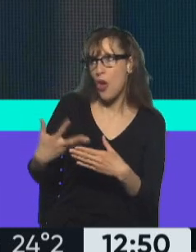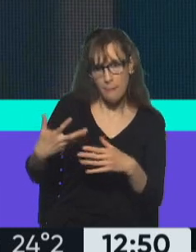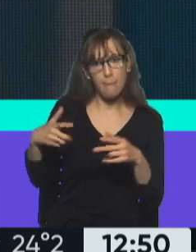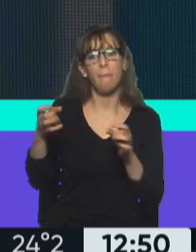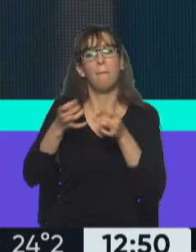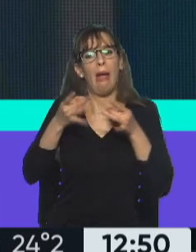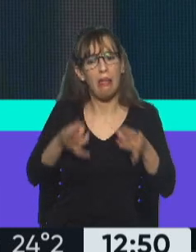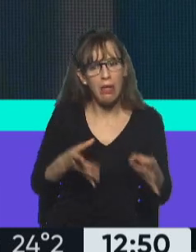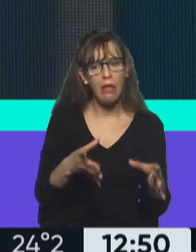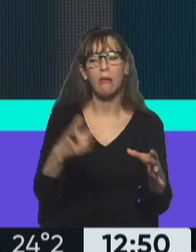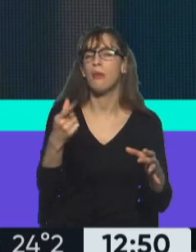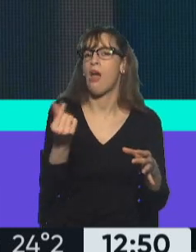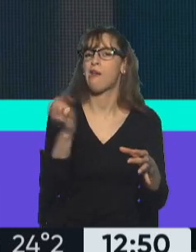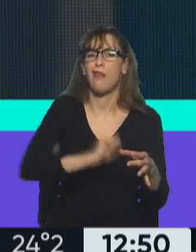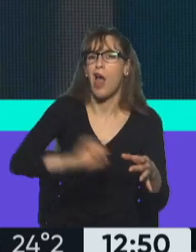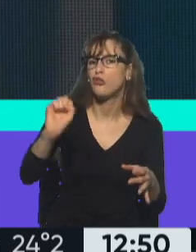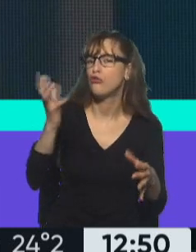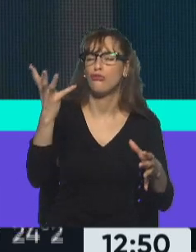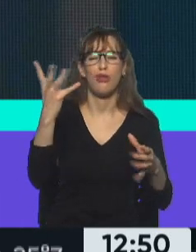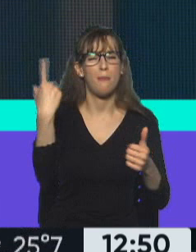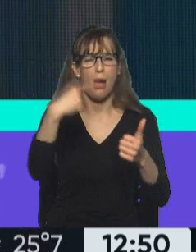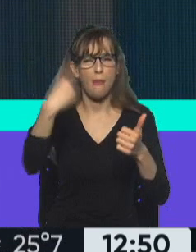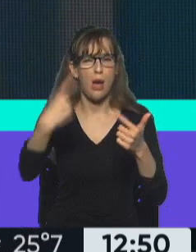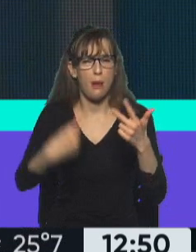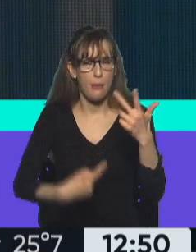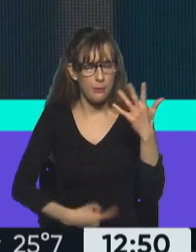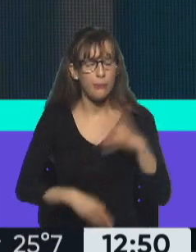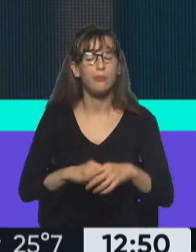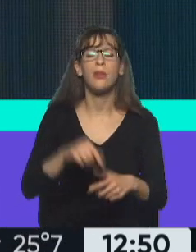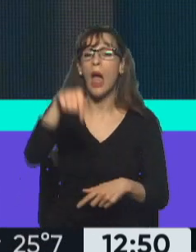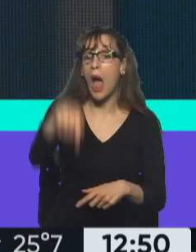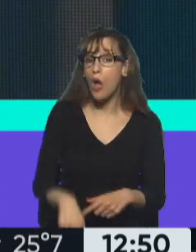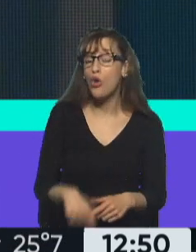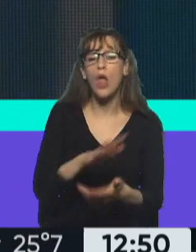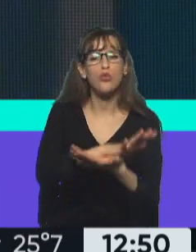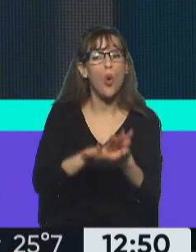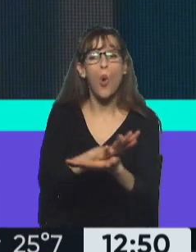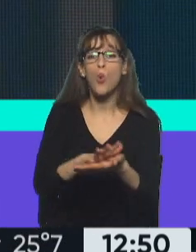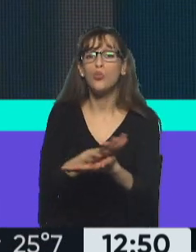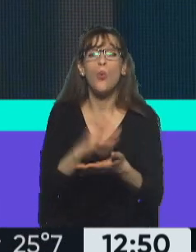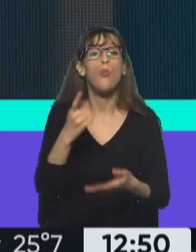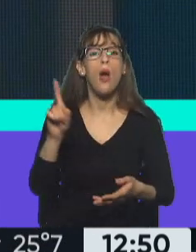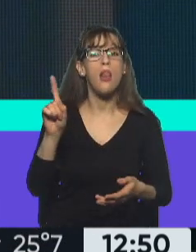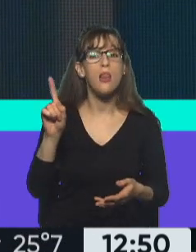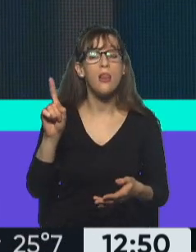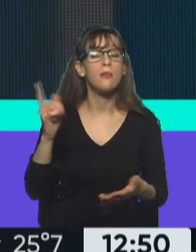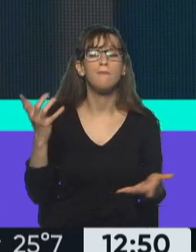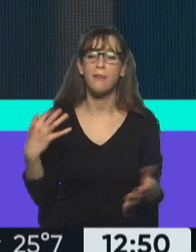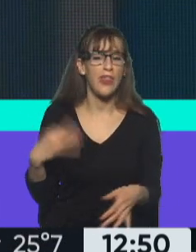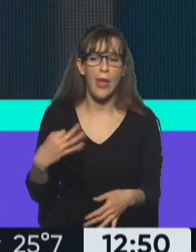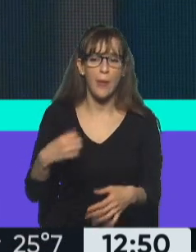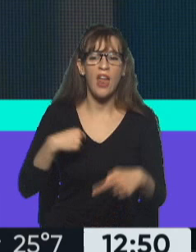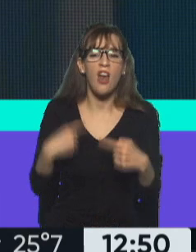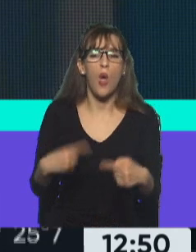inflación descomunal etcétera yo creo que ahora la única solución es una inyección muy importante de recursos